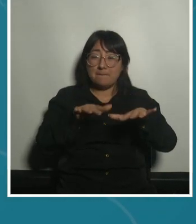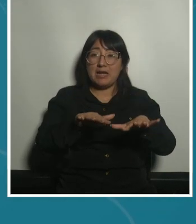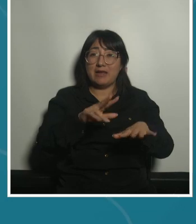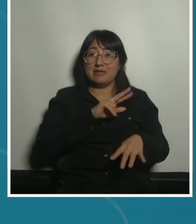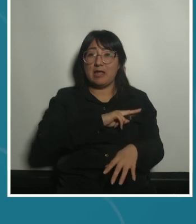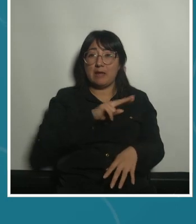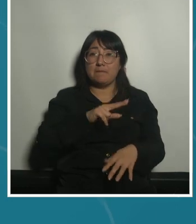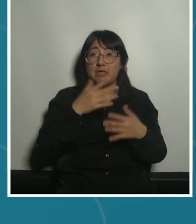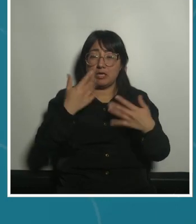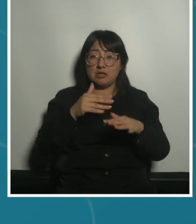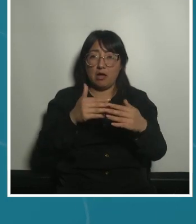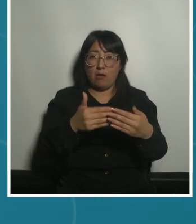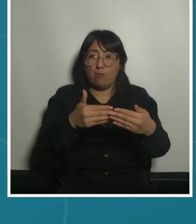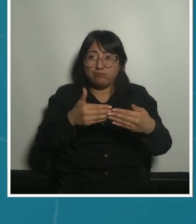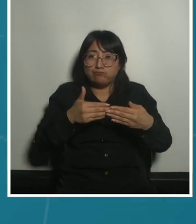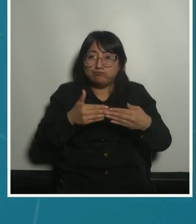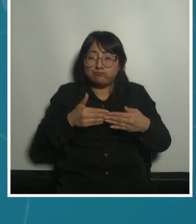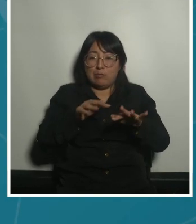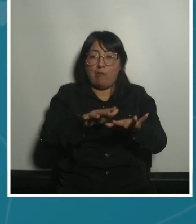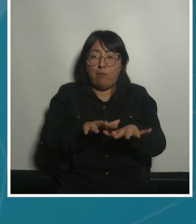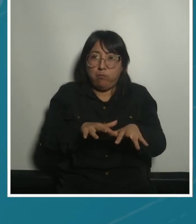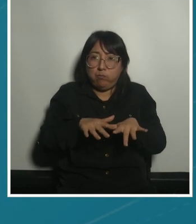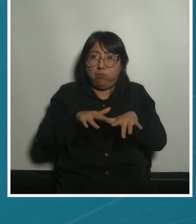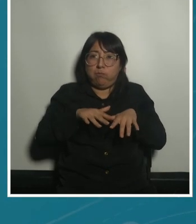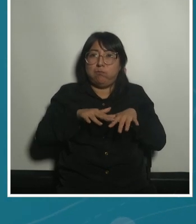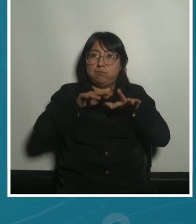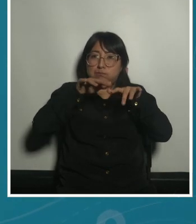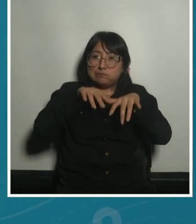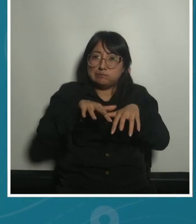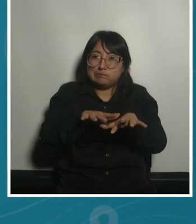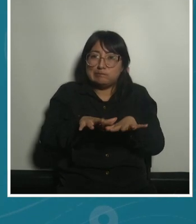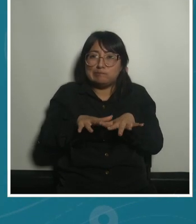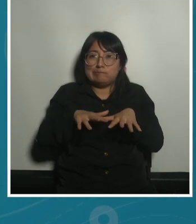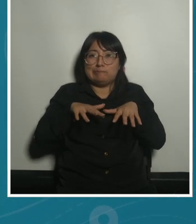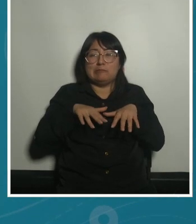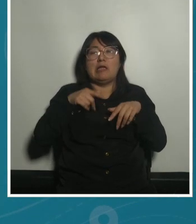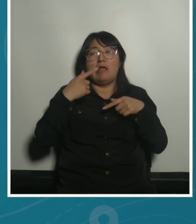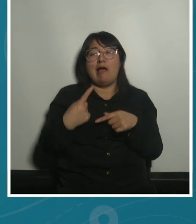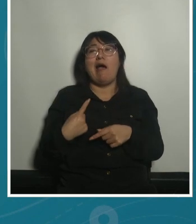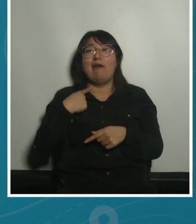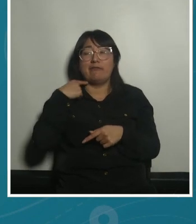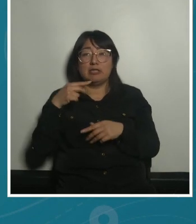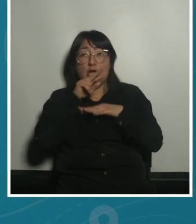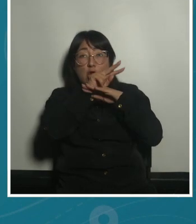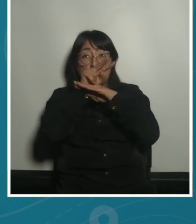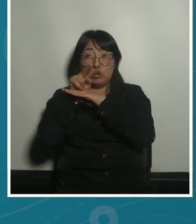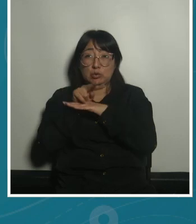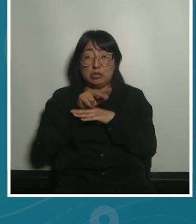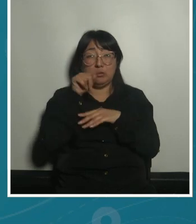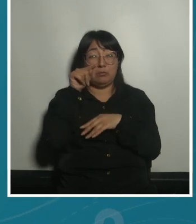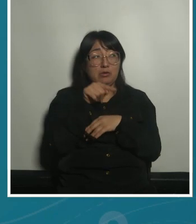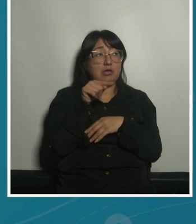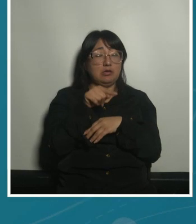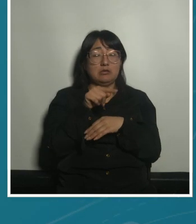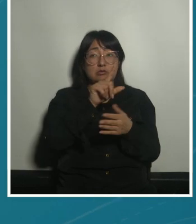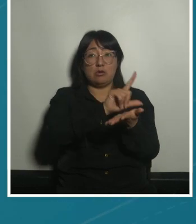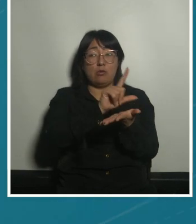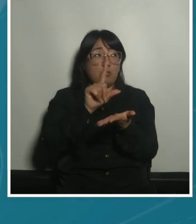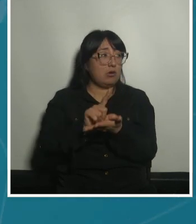han retrocedido muchísimo, se ha generado mucha afectación al turismo local en estas